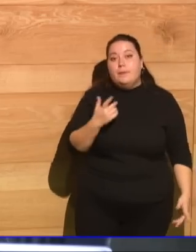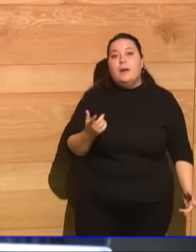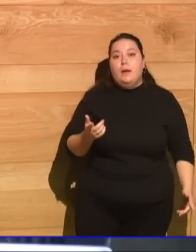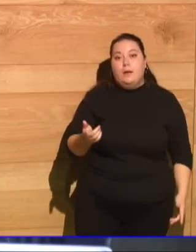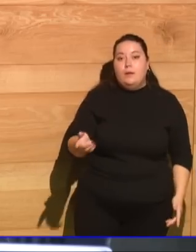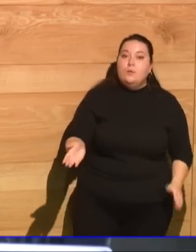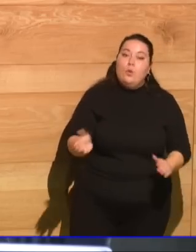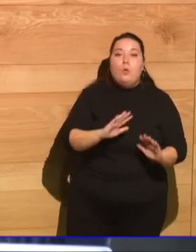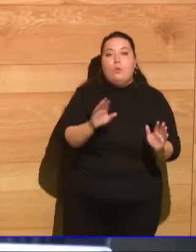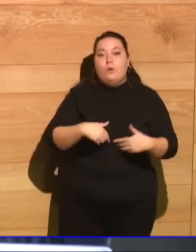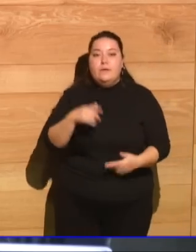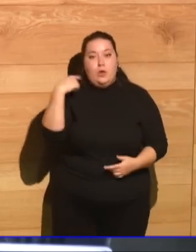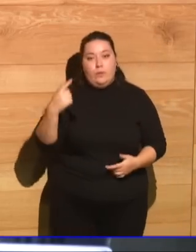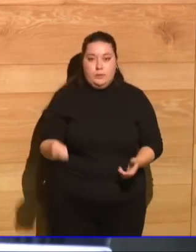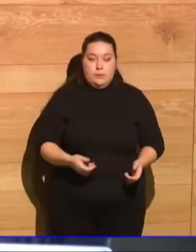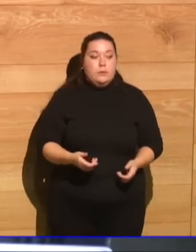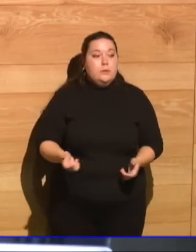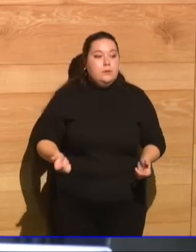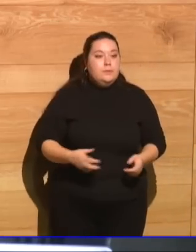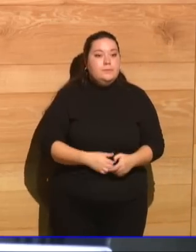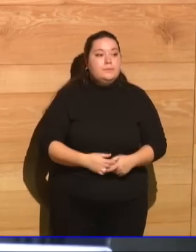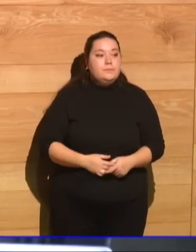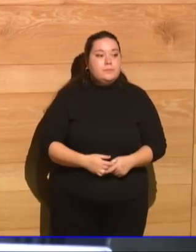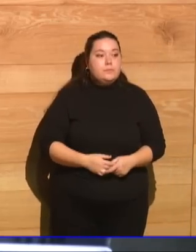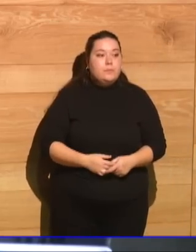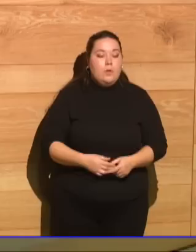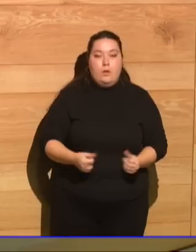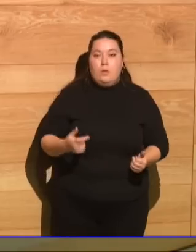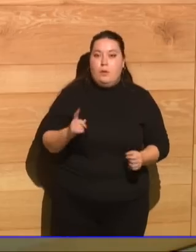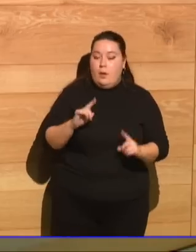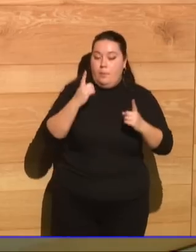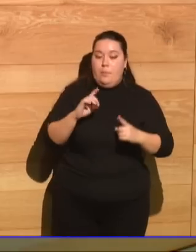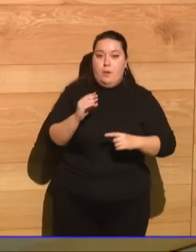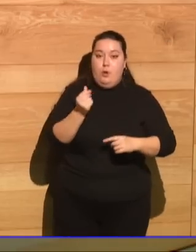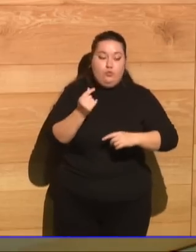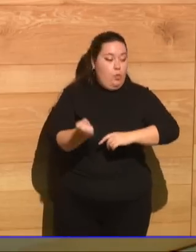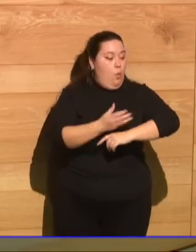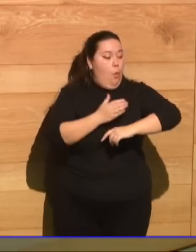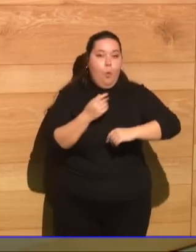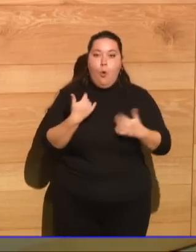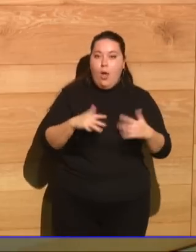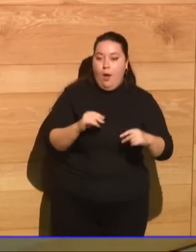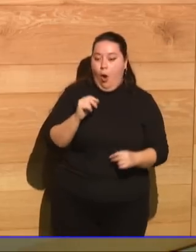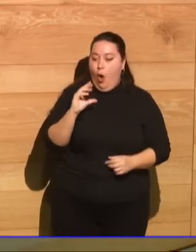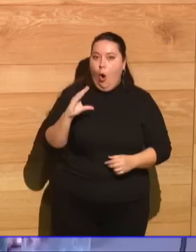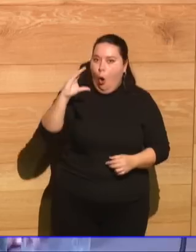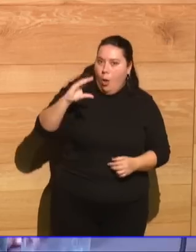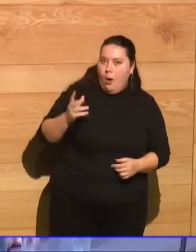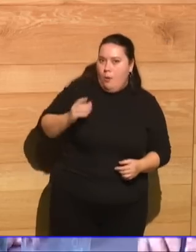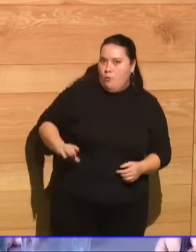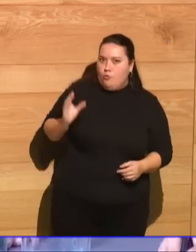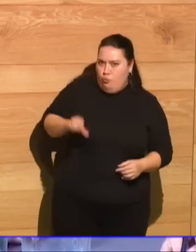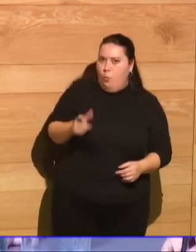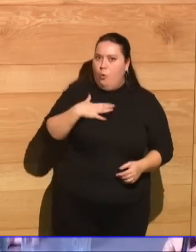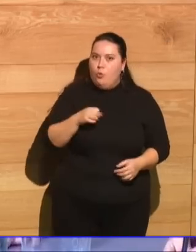te vuelves a North Y London. cuando le pagaron el primer sueldo, dijo, ¡hala! ¡Hala! Se puede ganar tanto, ¡hala! ¡Hala! ¿Y esto? ¡Hala! ¿Y